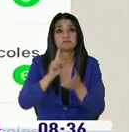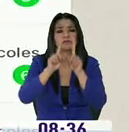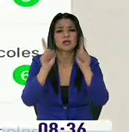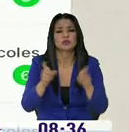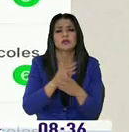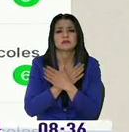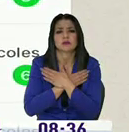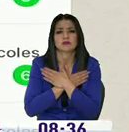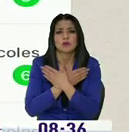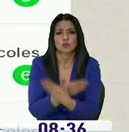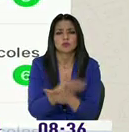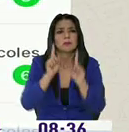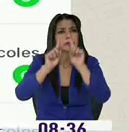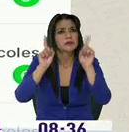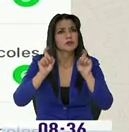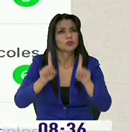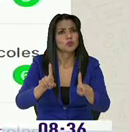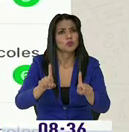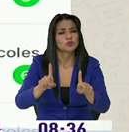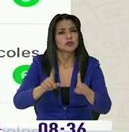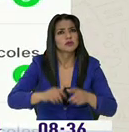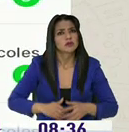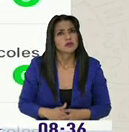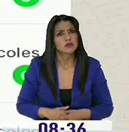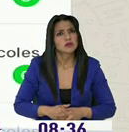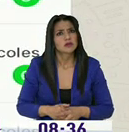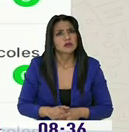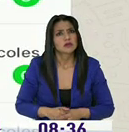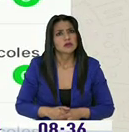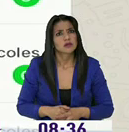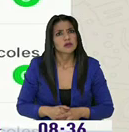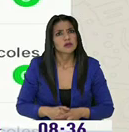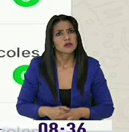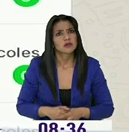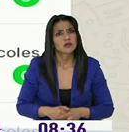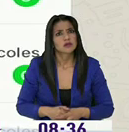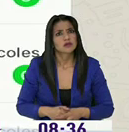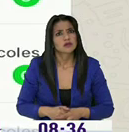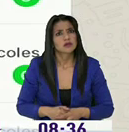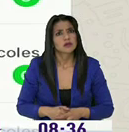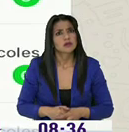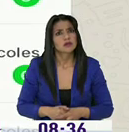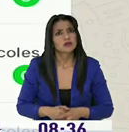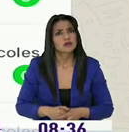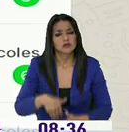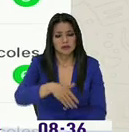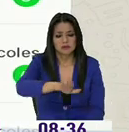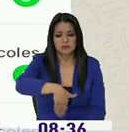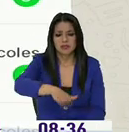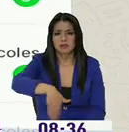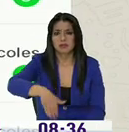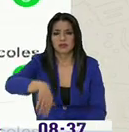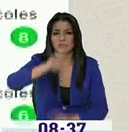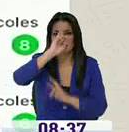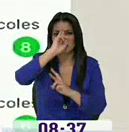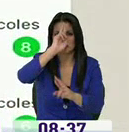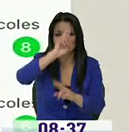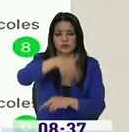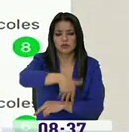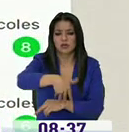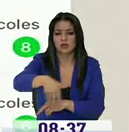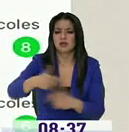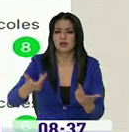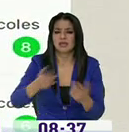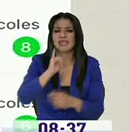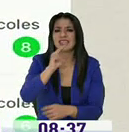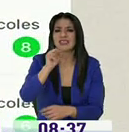hagan al Alba, dice, de por medio suyo, que por qué pintan la calle respetando las normas del INE en referente